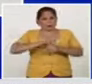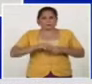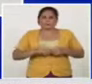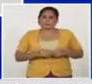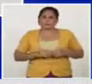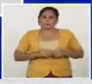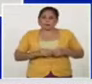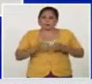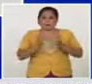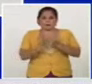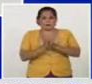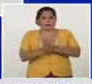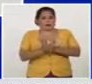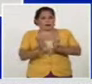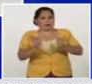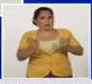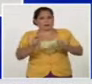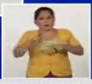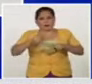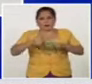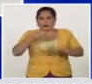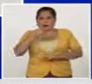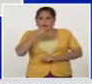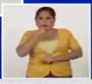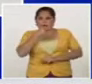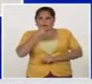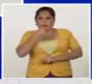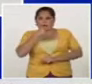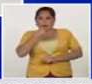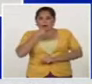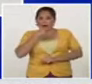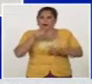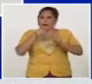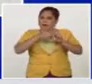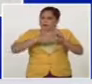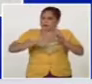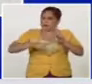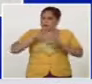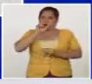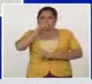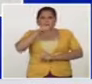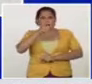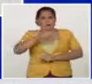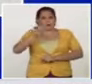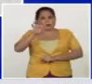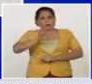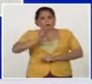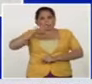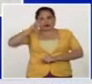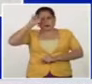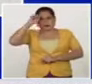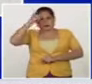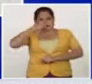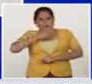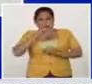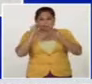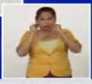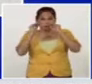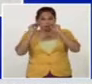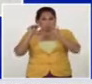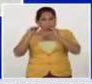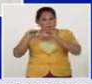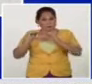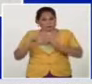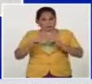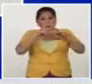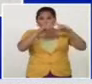San Miguel del Padrón, Habana Vieja, Regla, Cotorro, 10 de octubre y La Lisa. En ese orden decreciente